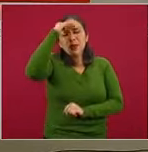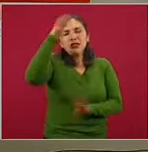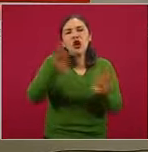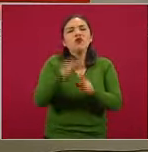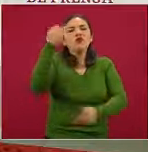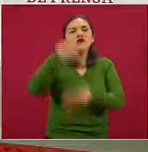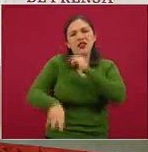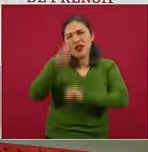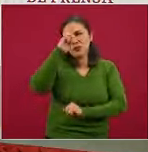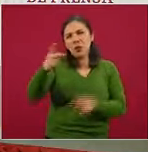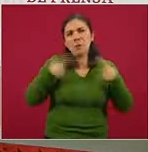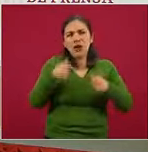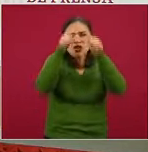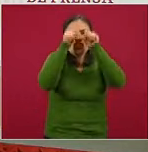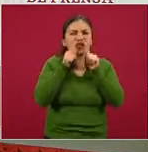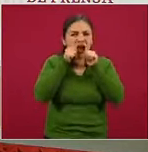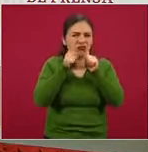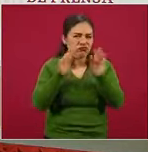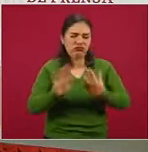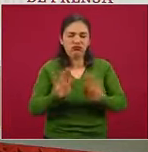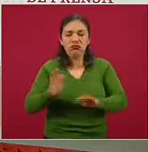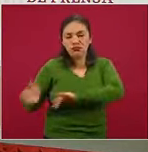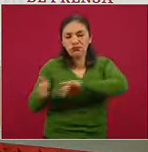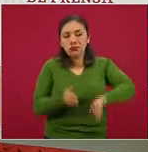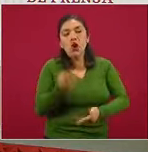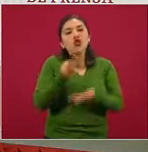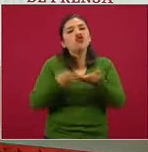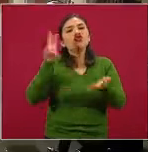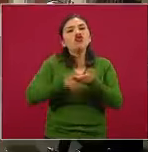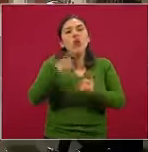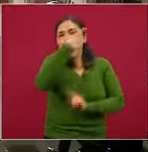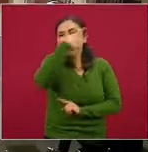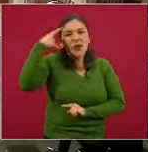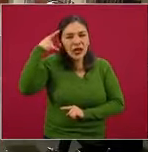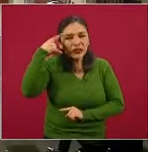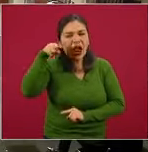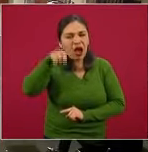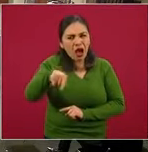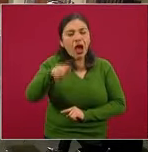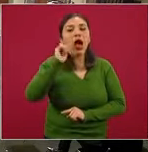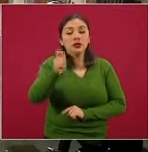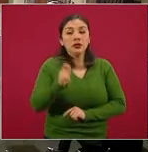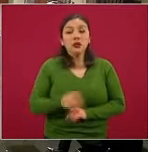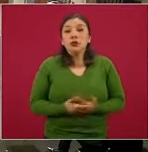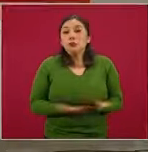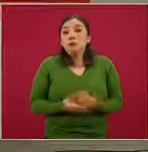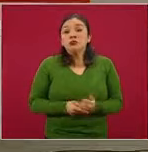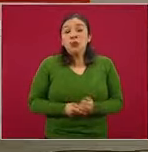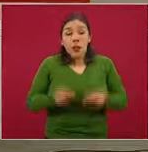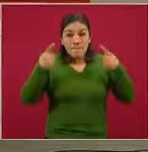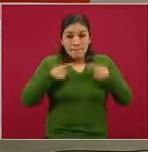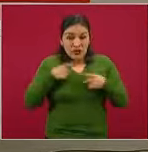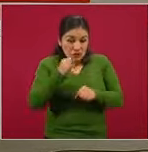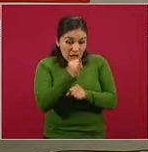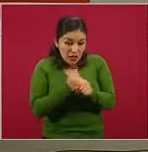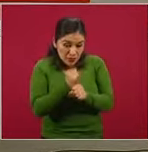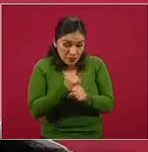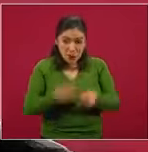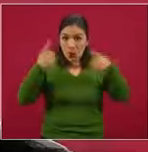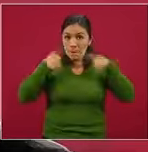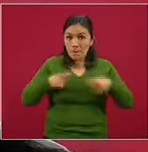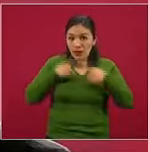respeto a las personas invidentes. Los estudios con doble enmascaramiento implica que ni los investigadores, ni las